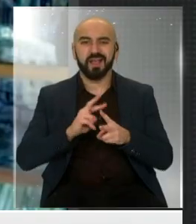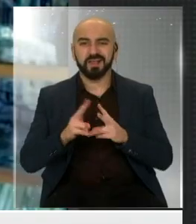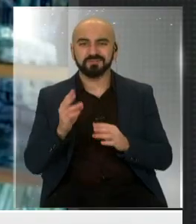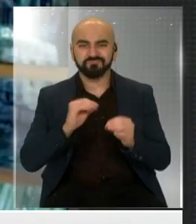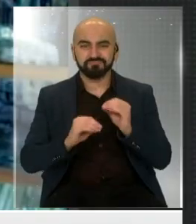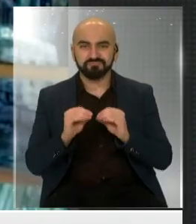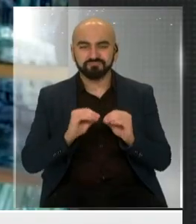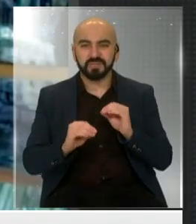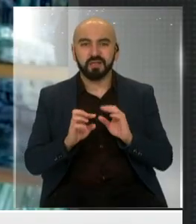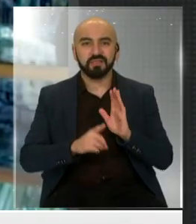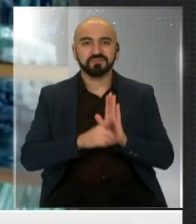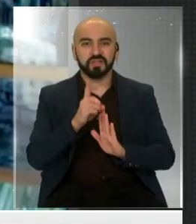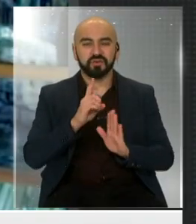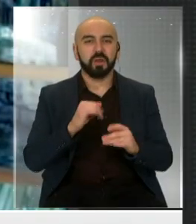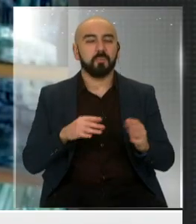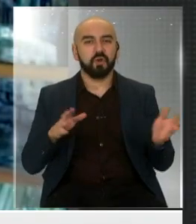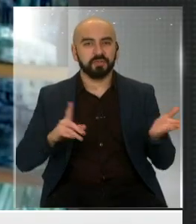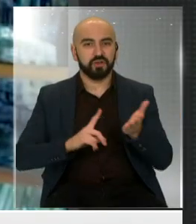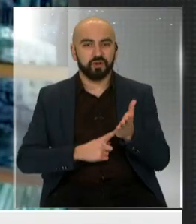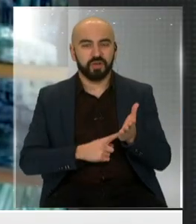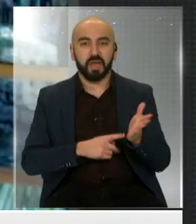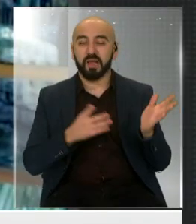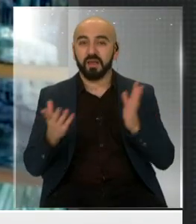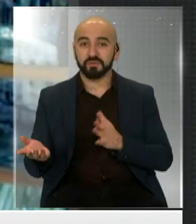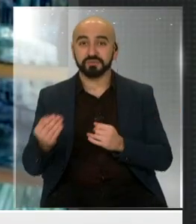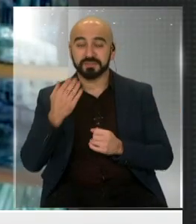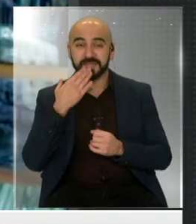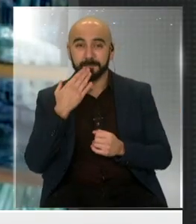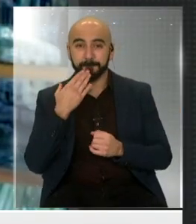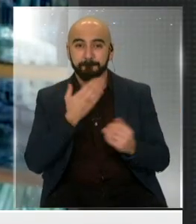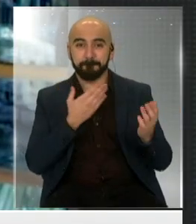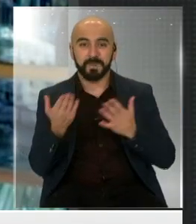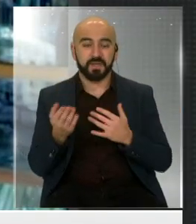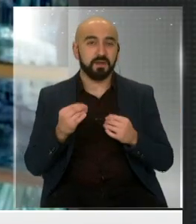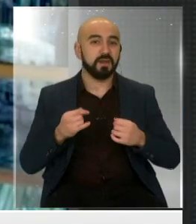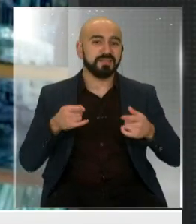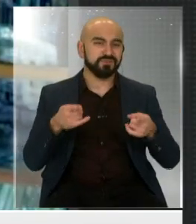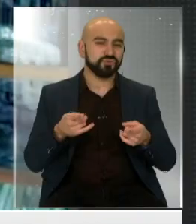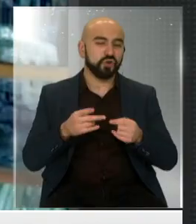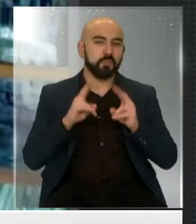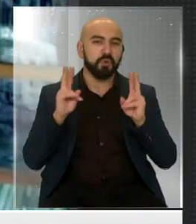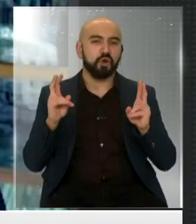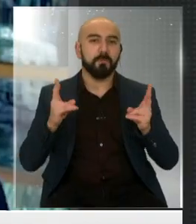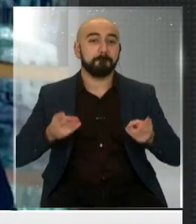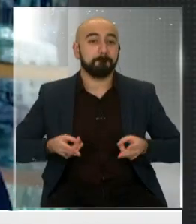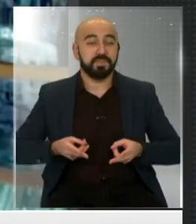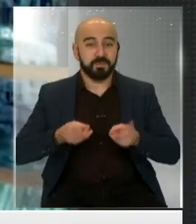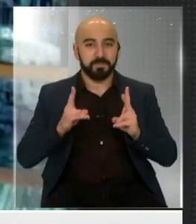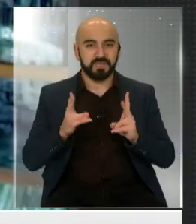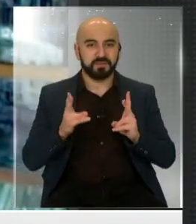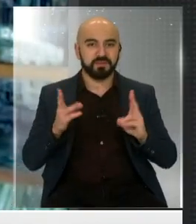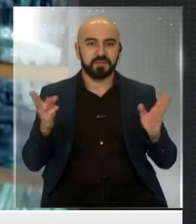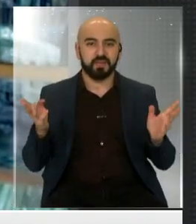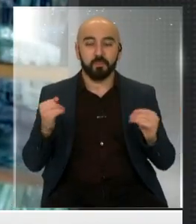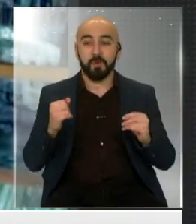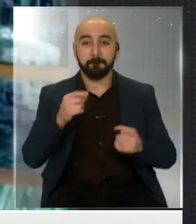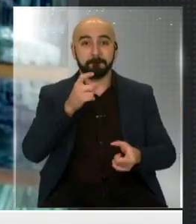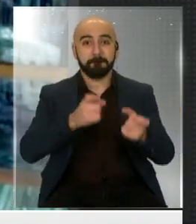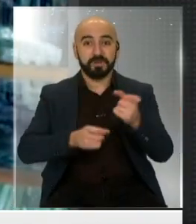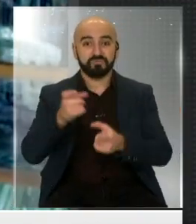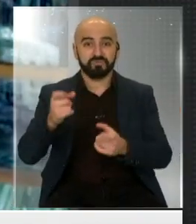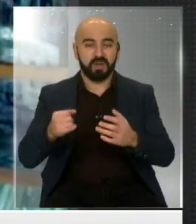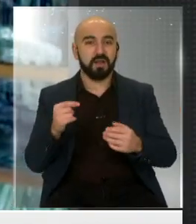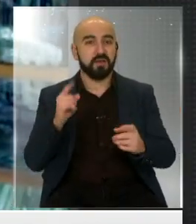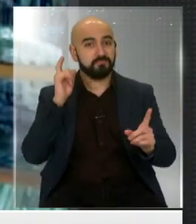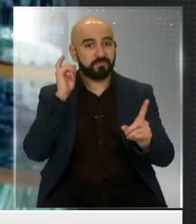el espacio de la tecnología. Eso también le ha permitido, a raíz de tener un público interno muy